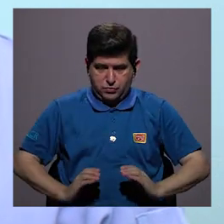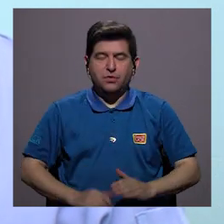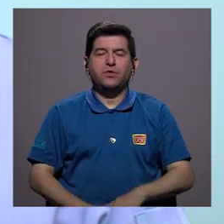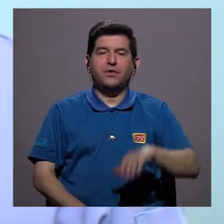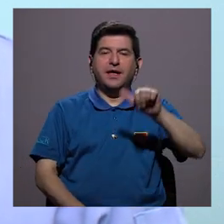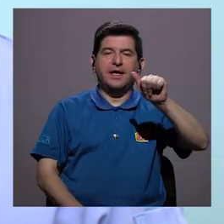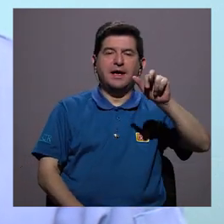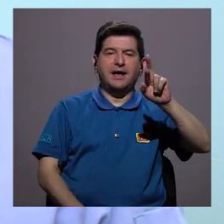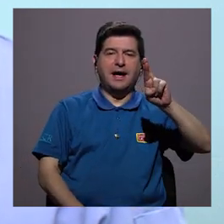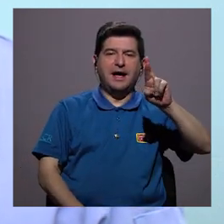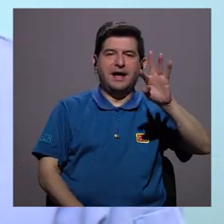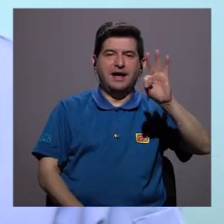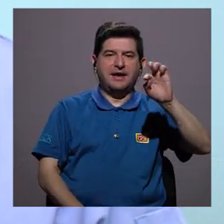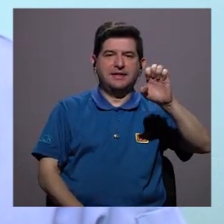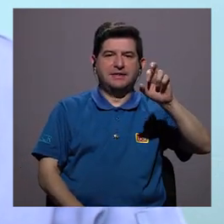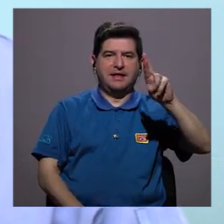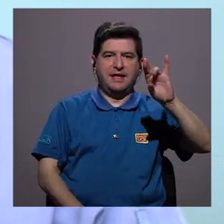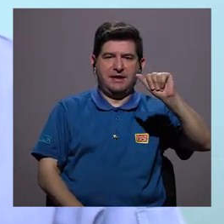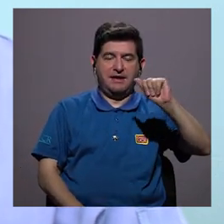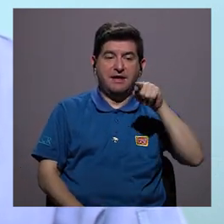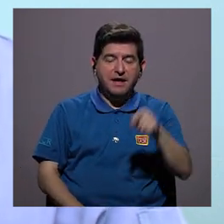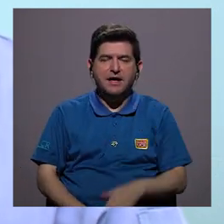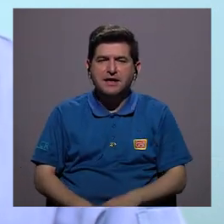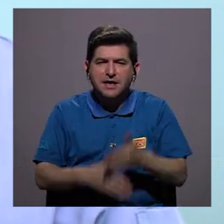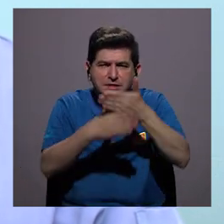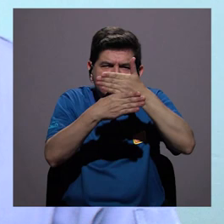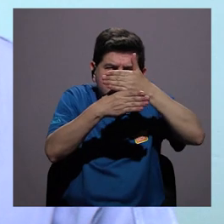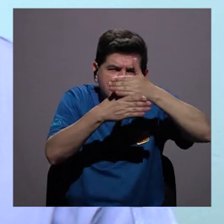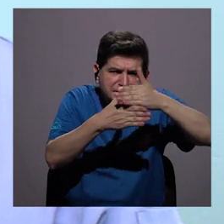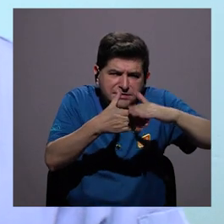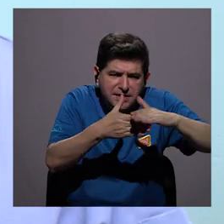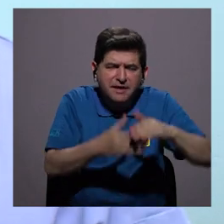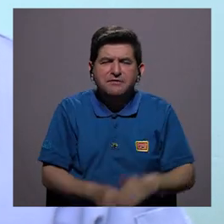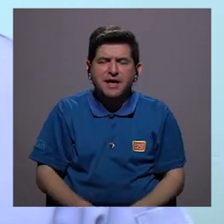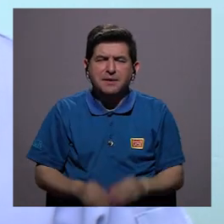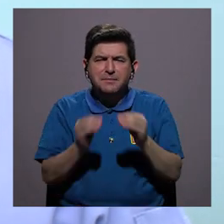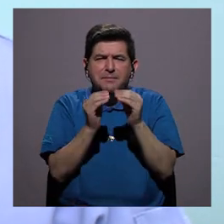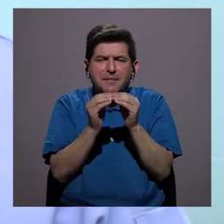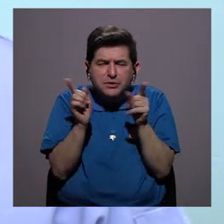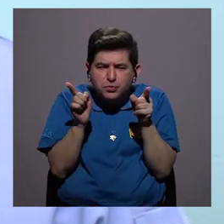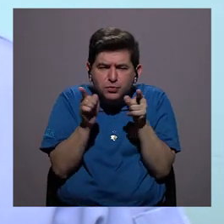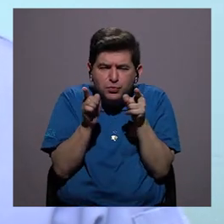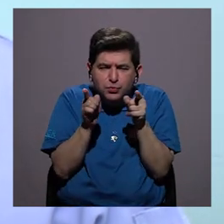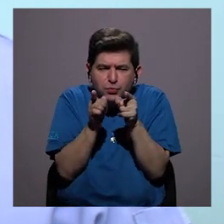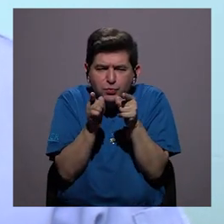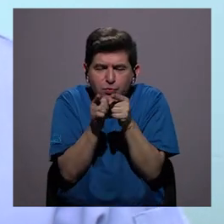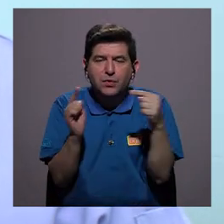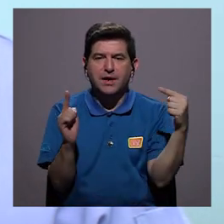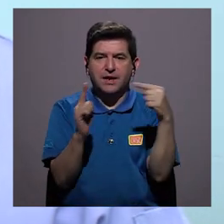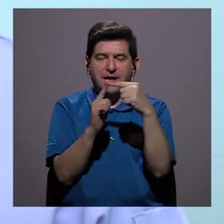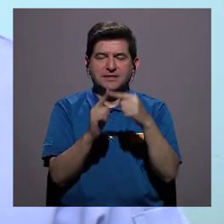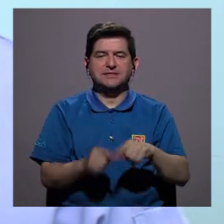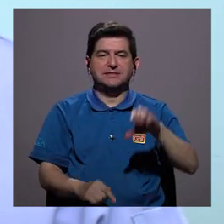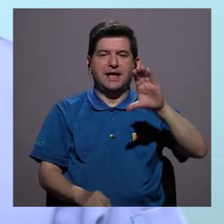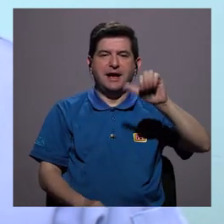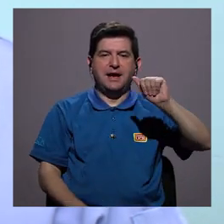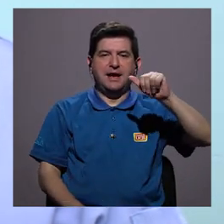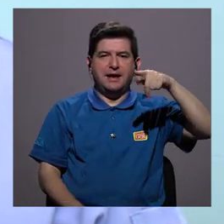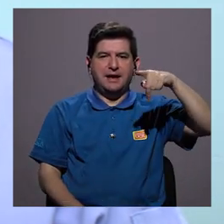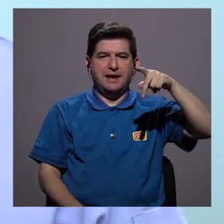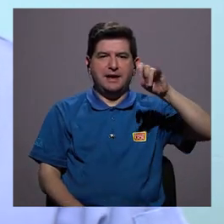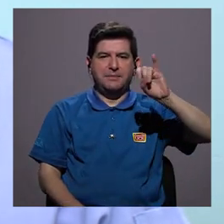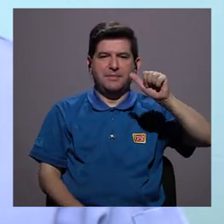organismo a través de las arterias. Estas se van dividiendo en cada vez en ramas más pequeñas hasta llegar a los